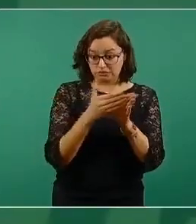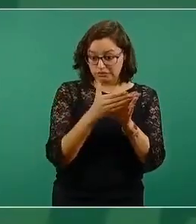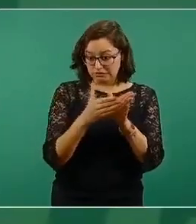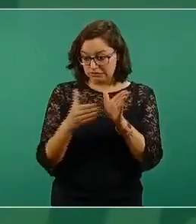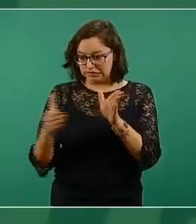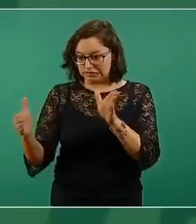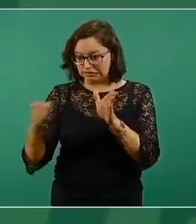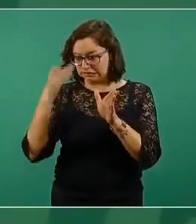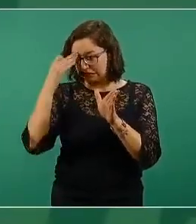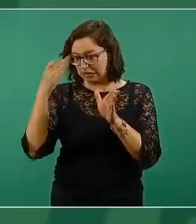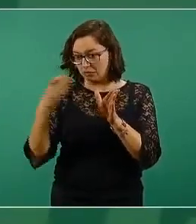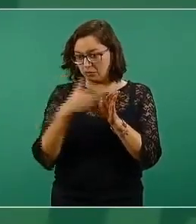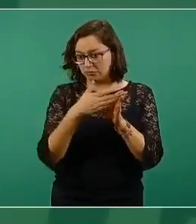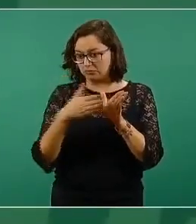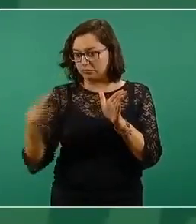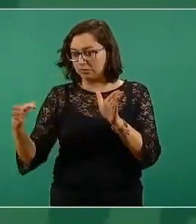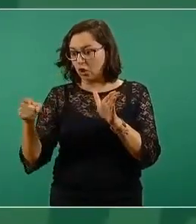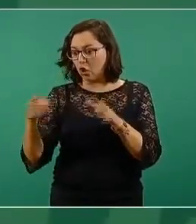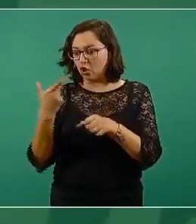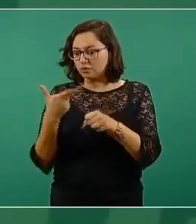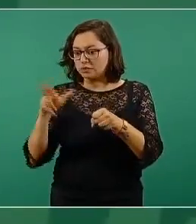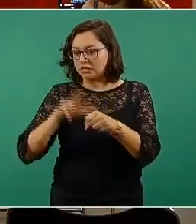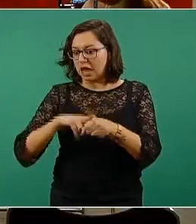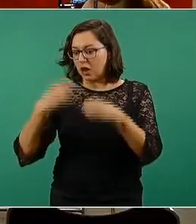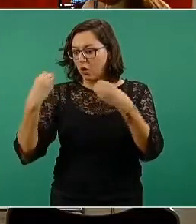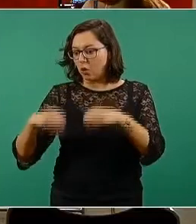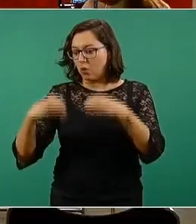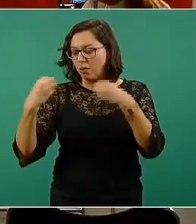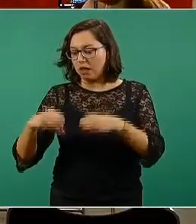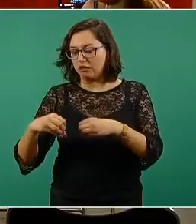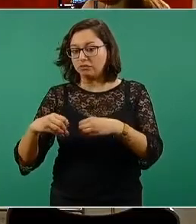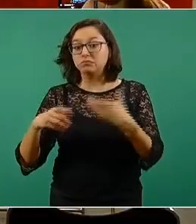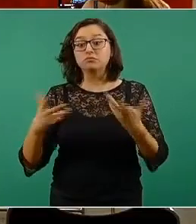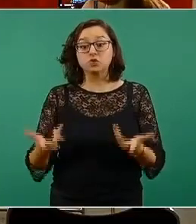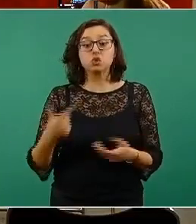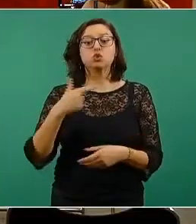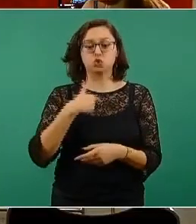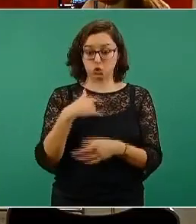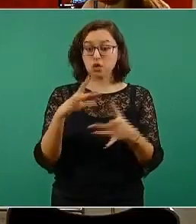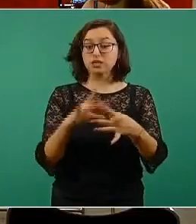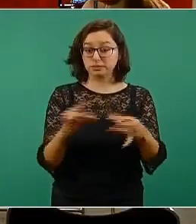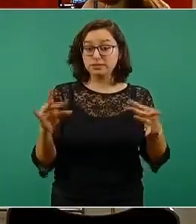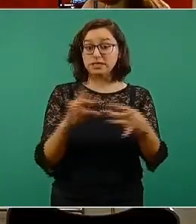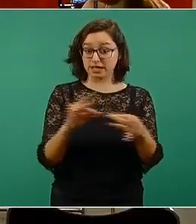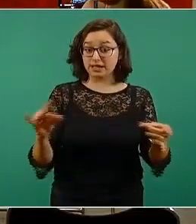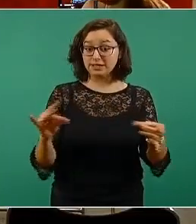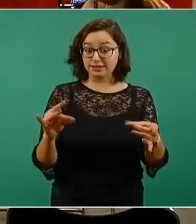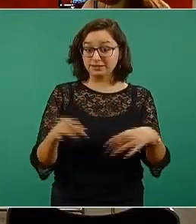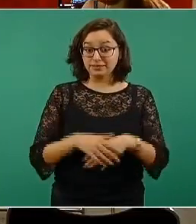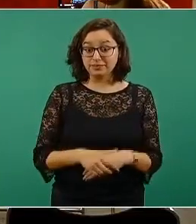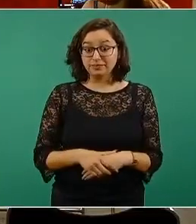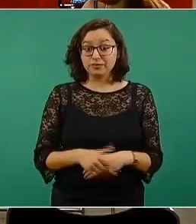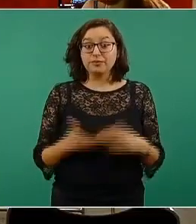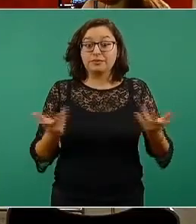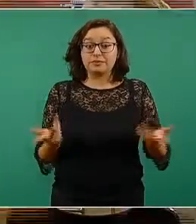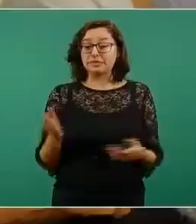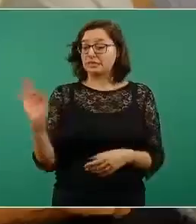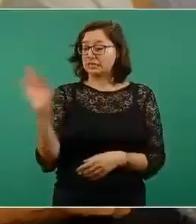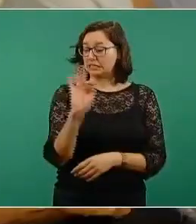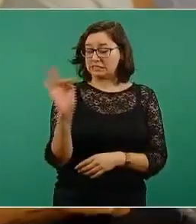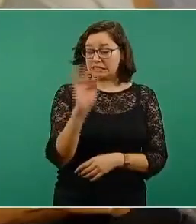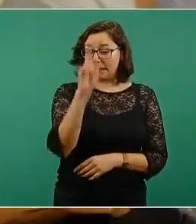trabajo era la ocupación hospitalaria. Cuando usé esa frase en esta conferencia, hablé del escenario con la característica